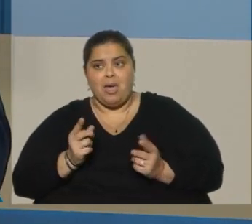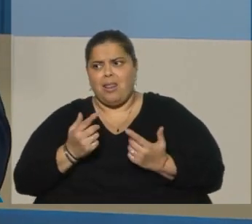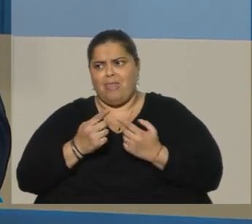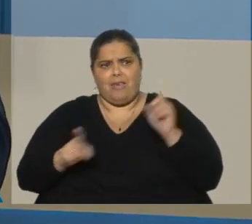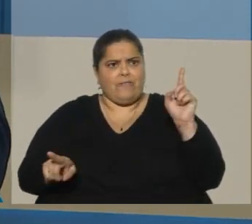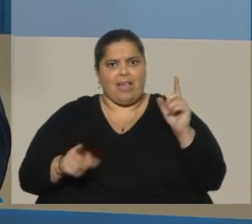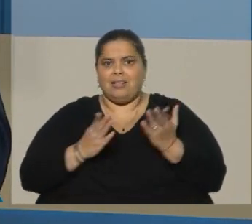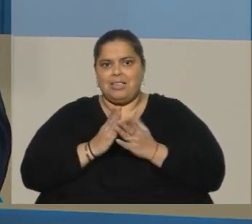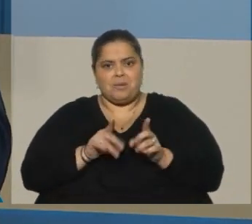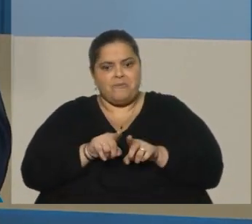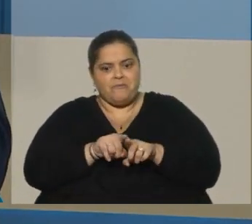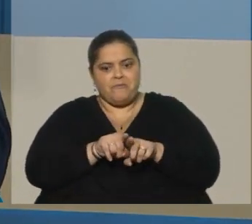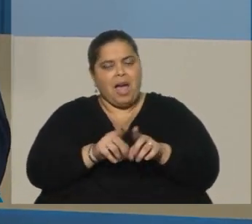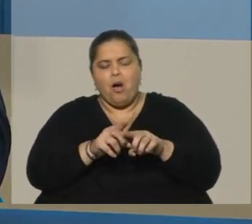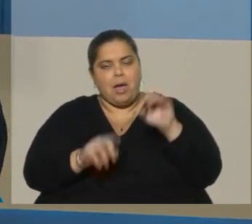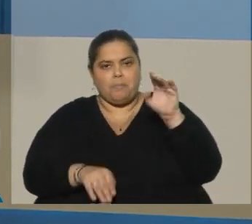así,